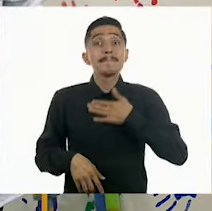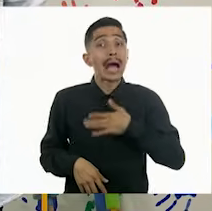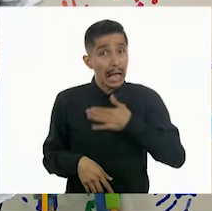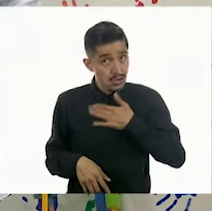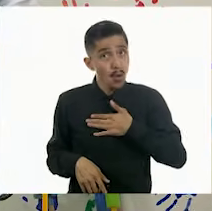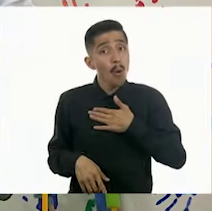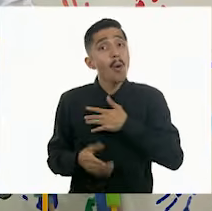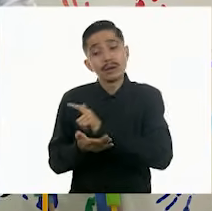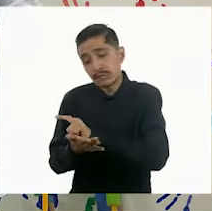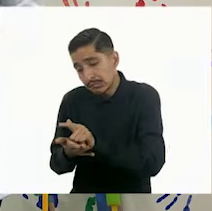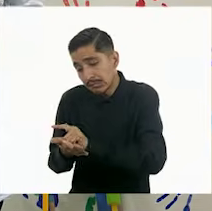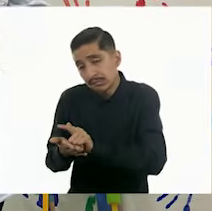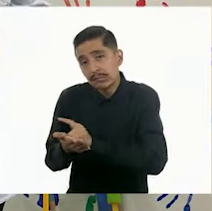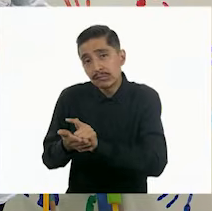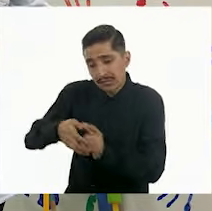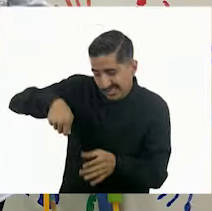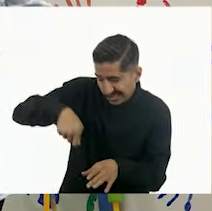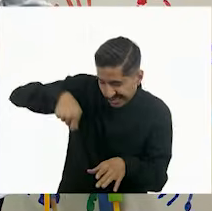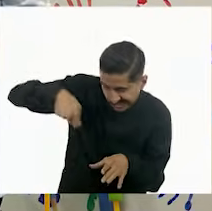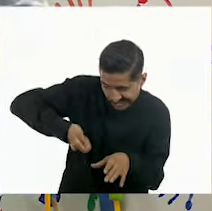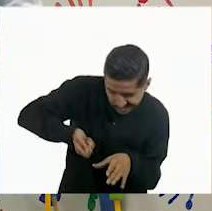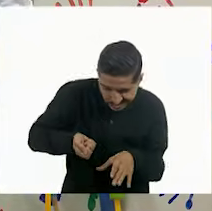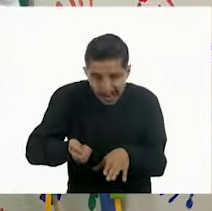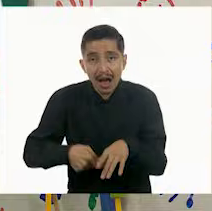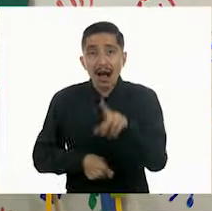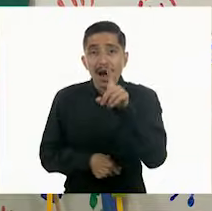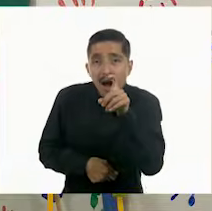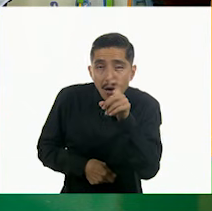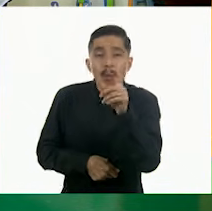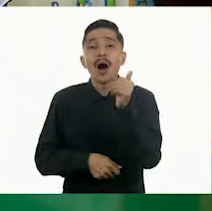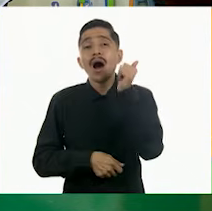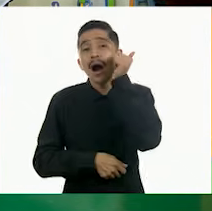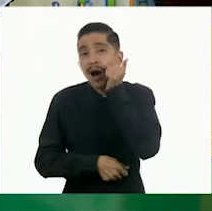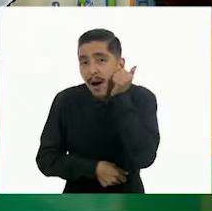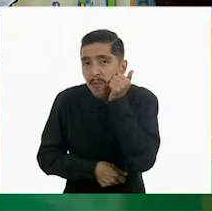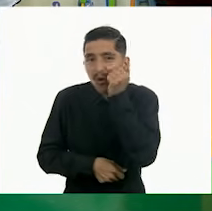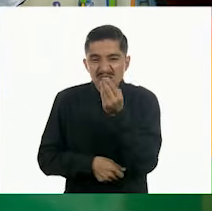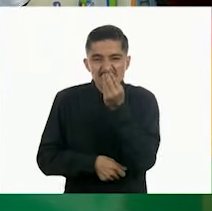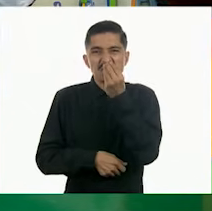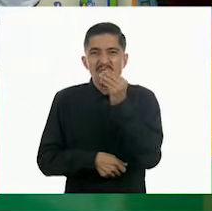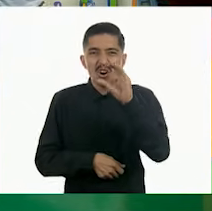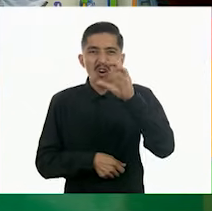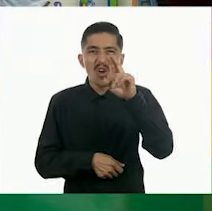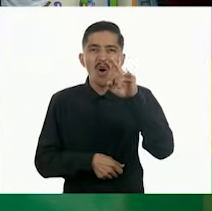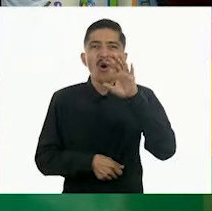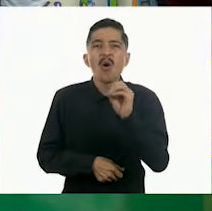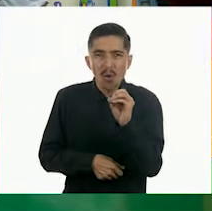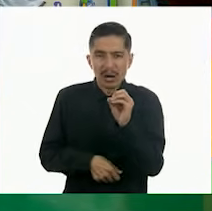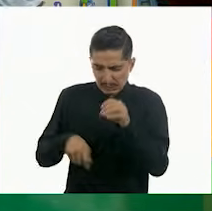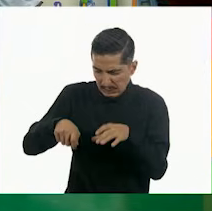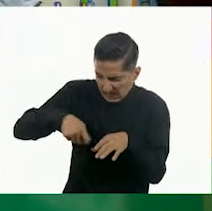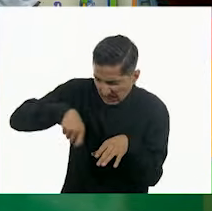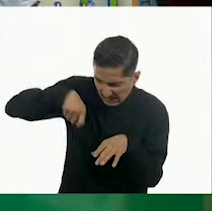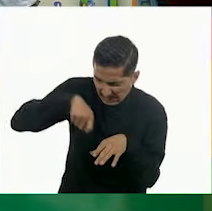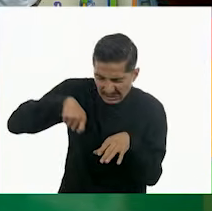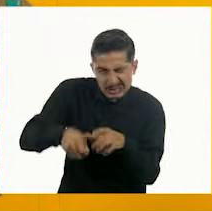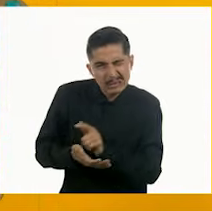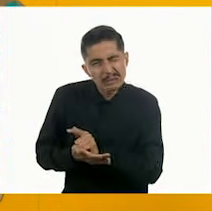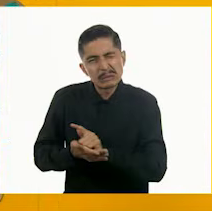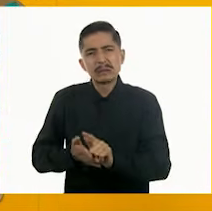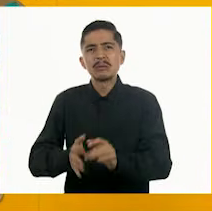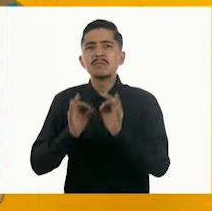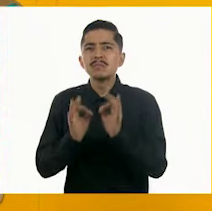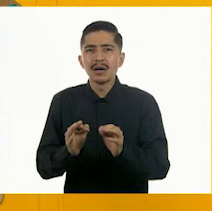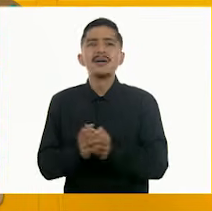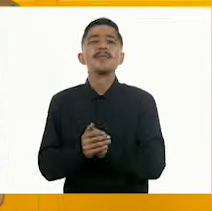una escobeta, agua, jabón y cloro. Mantén limpia las áreas alrededor de tu casa y no